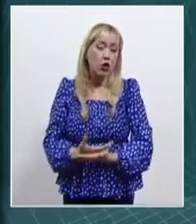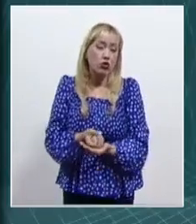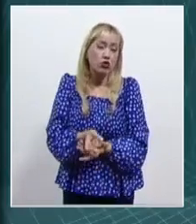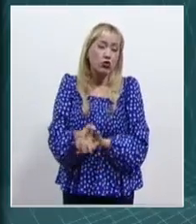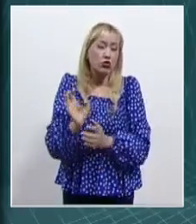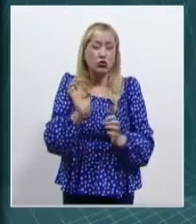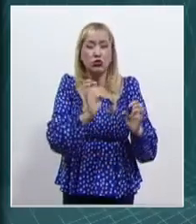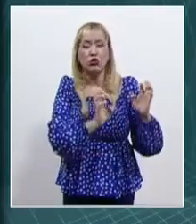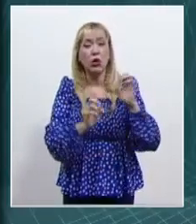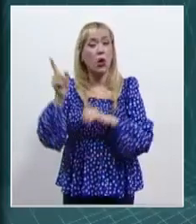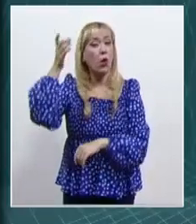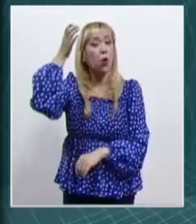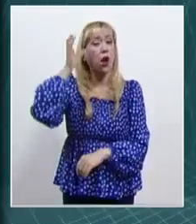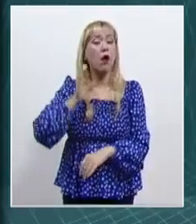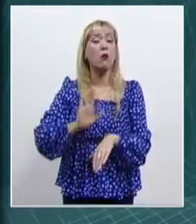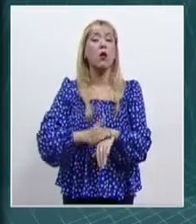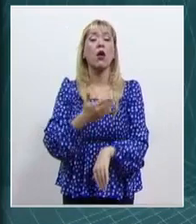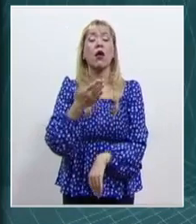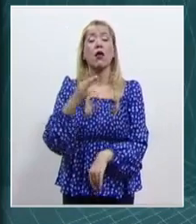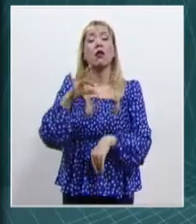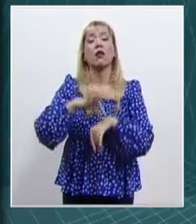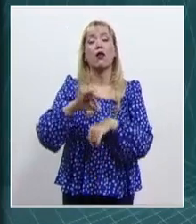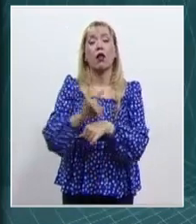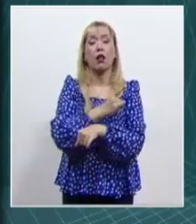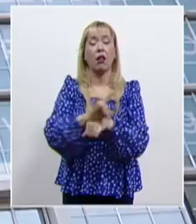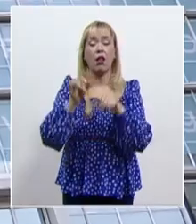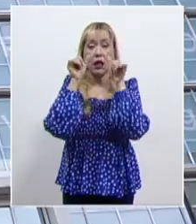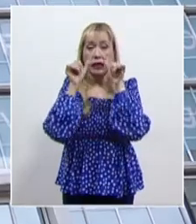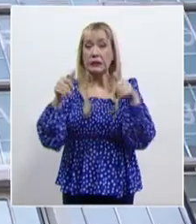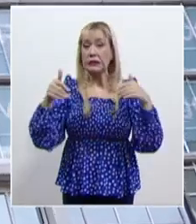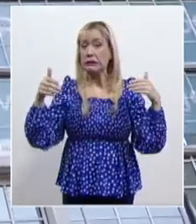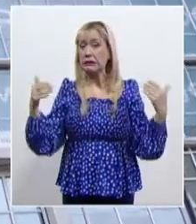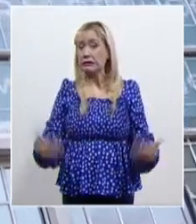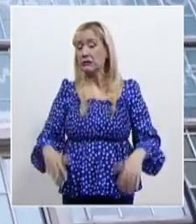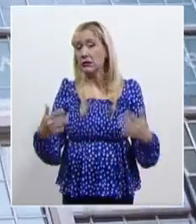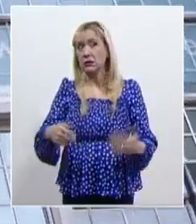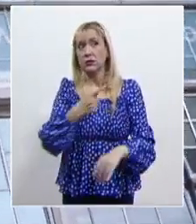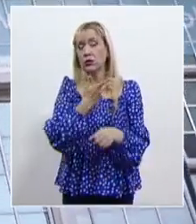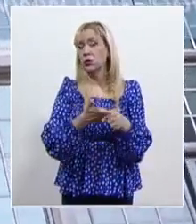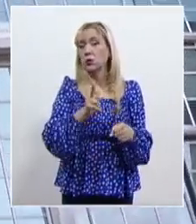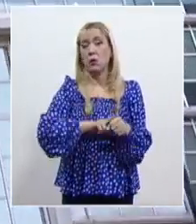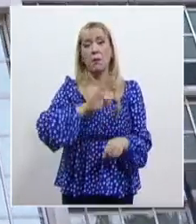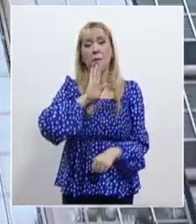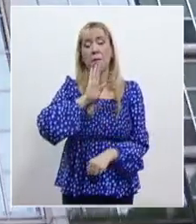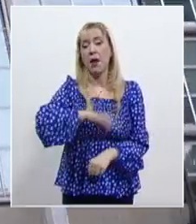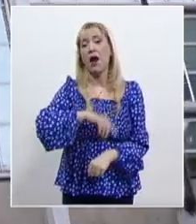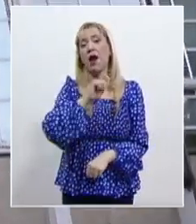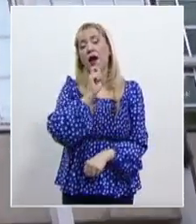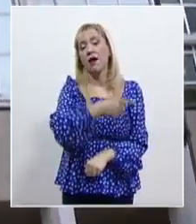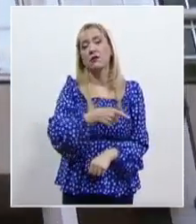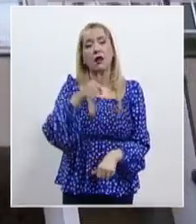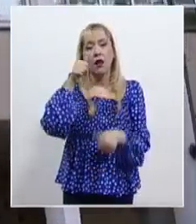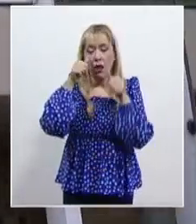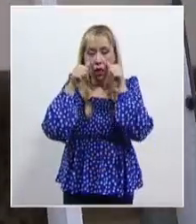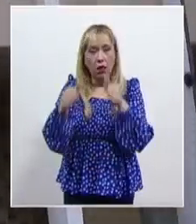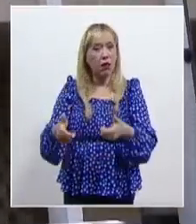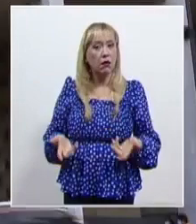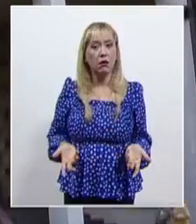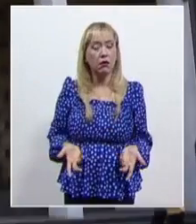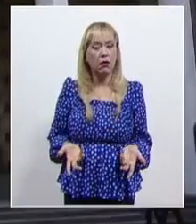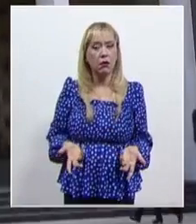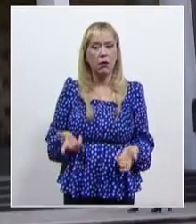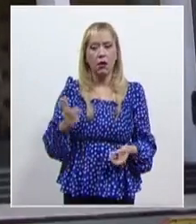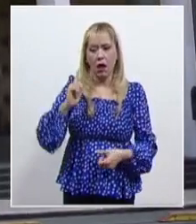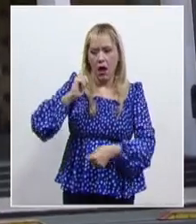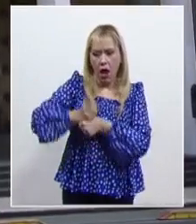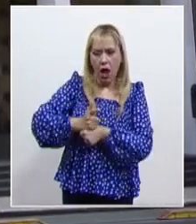causa de negligencia médica. Los magistrados determinaron que el hospital incurrió en una mala praxis al omitir la identificación de un agente